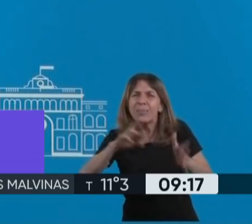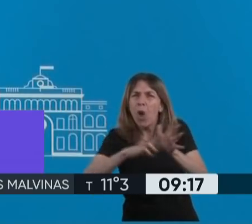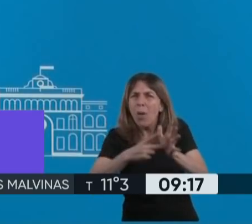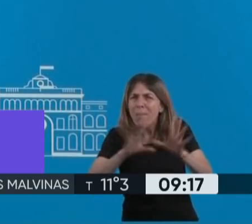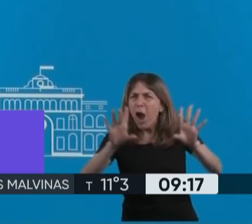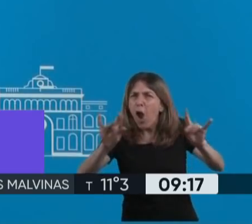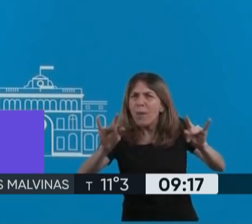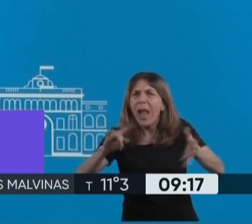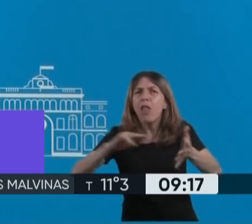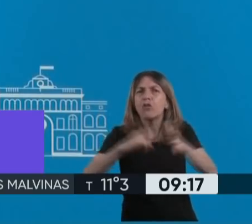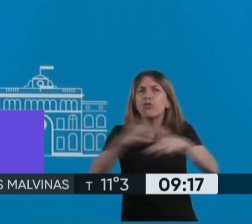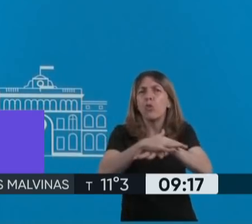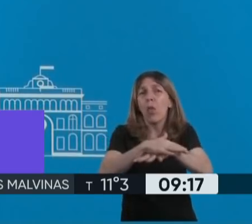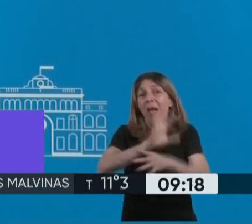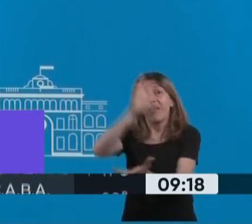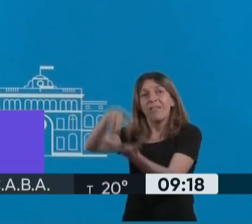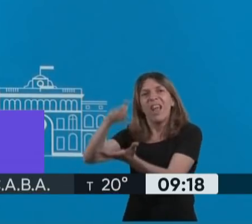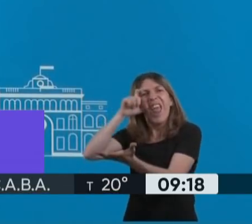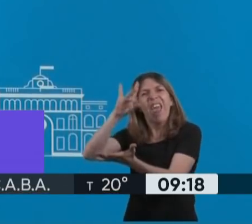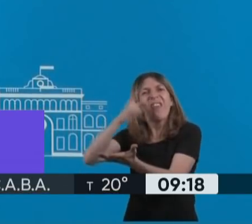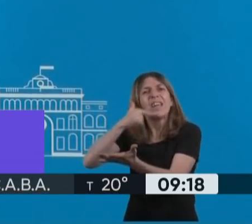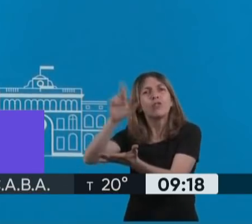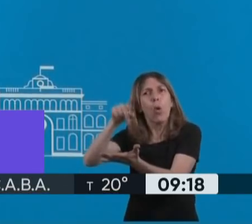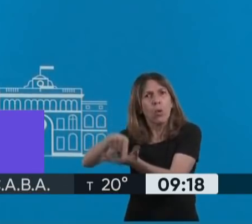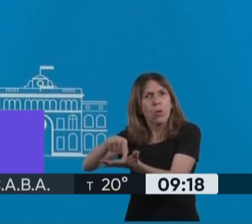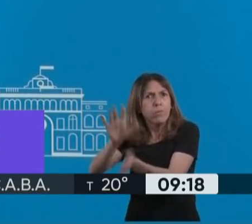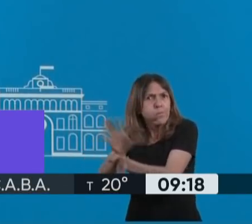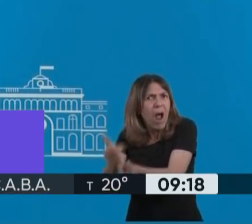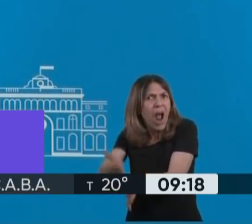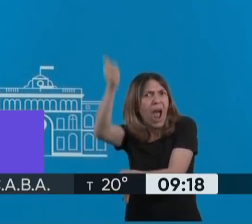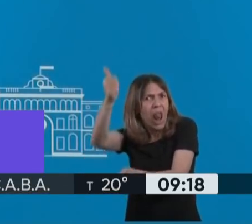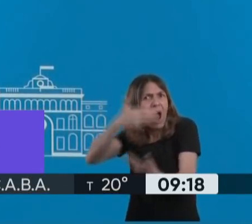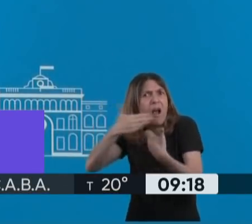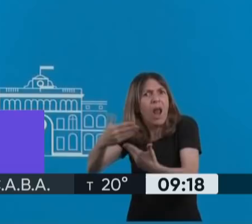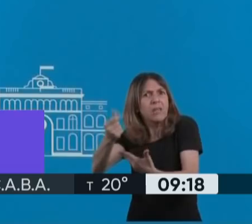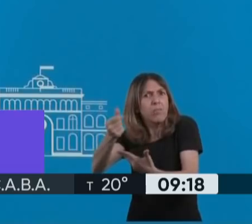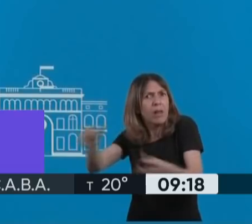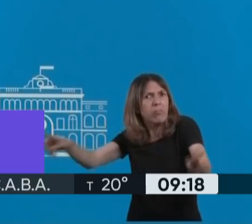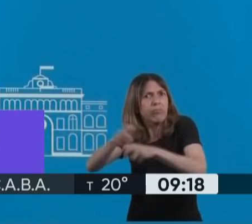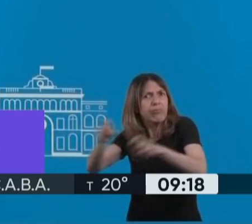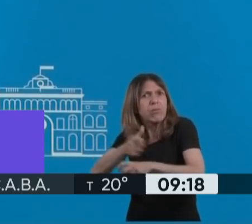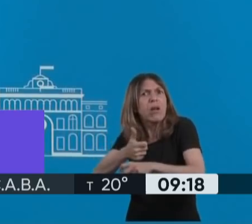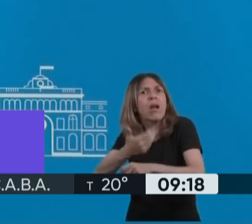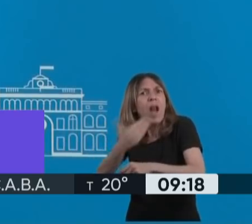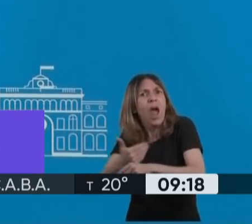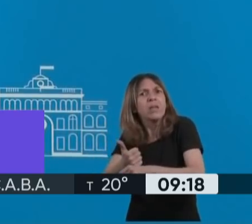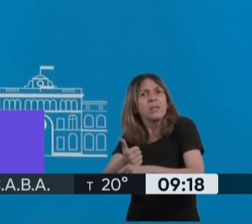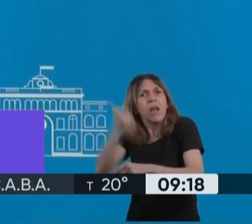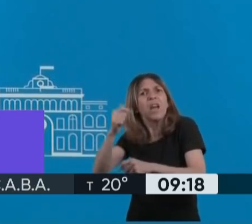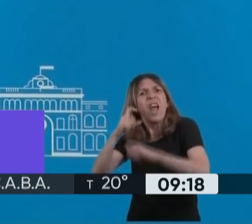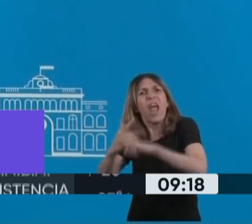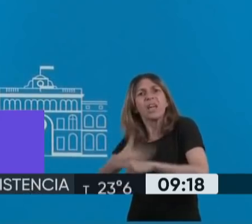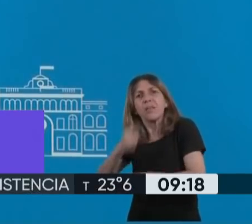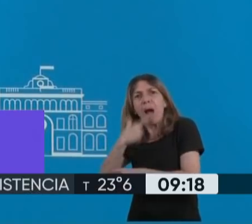donde el proveedor es Edesur, que recibió muchísimos beneficios por parte del gobierno de Mauricio Macri, que recibió